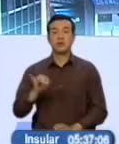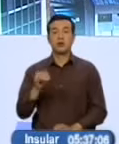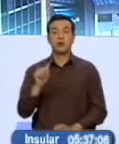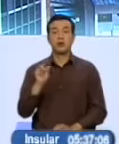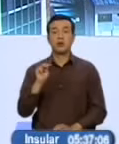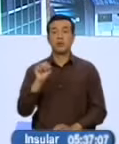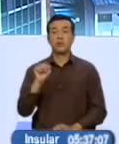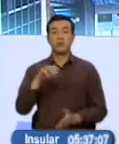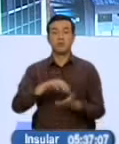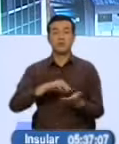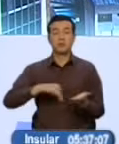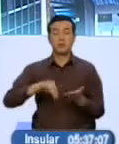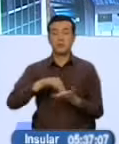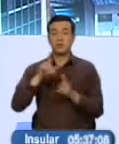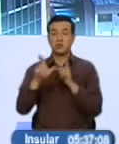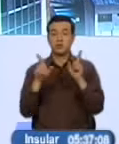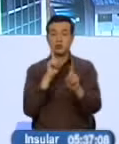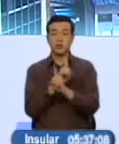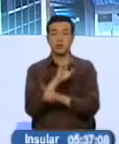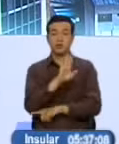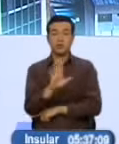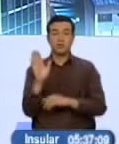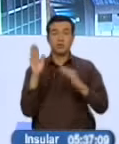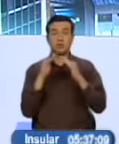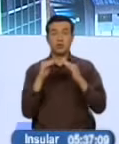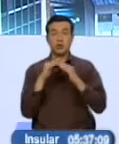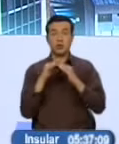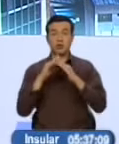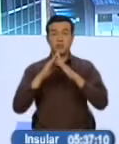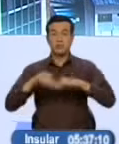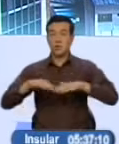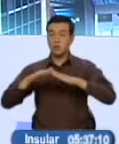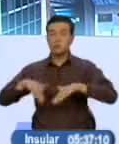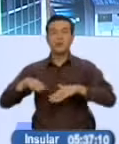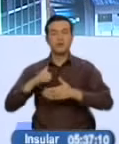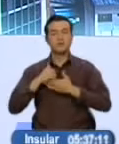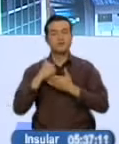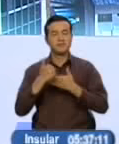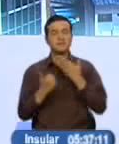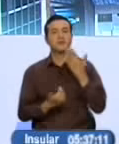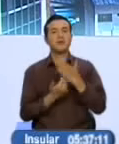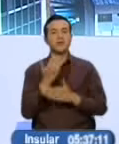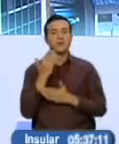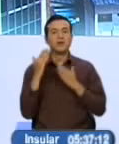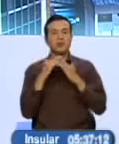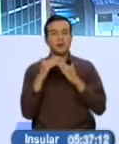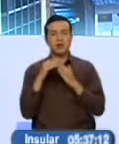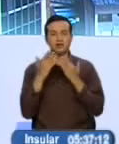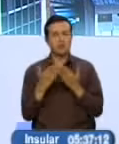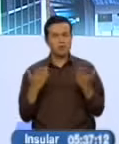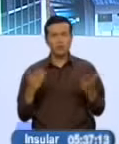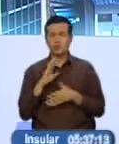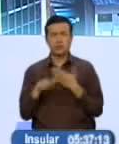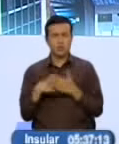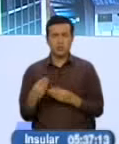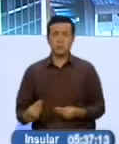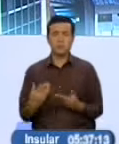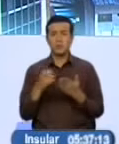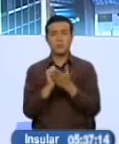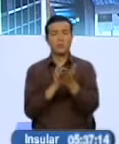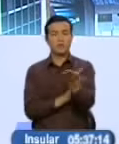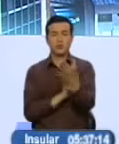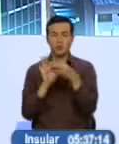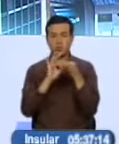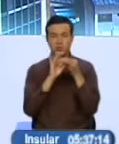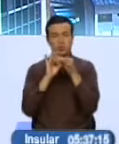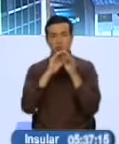Manabí, personas con discapacidad que perdieron su hogar producto del terremoto se beneficiaron con la entrega de viviendas amobladas. Esto como parte del proyecto